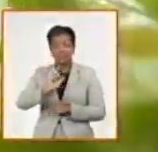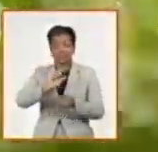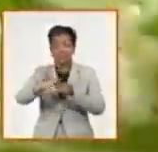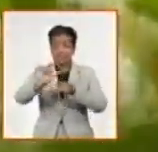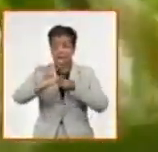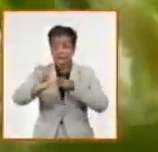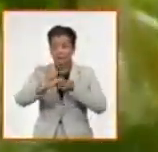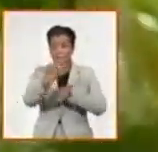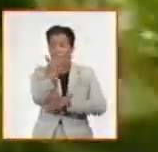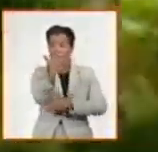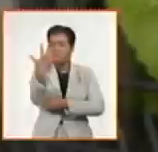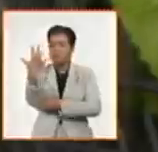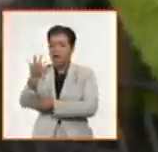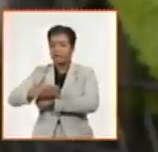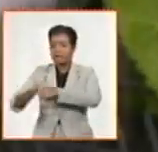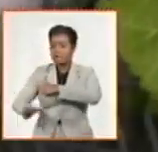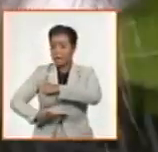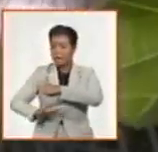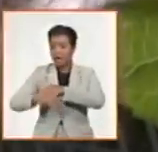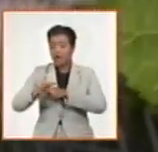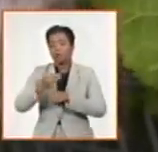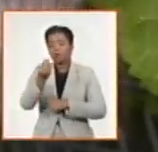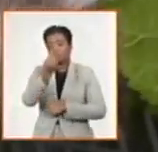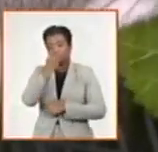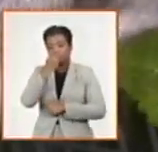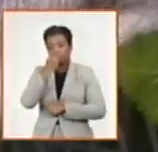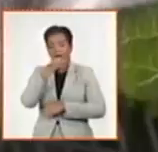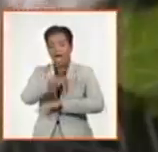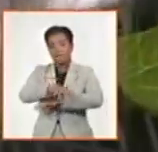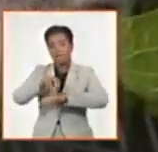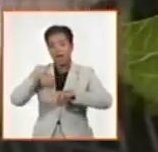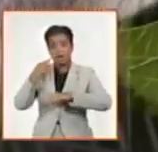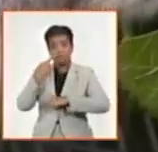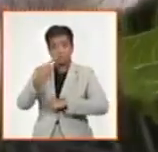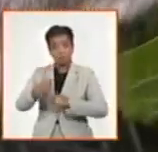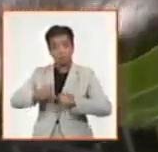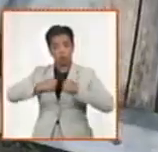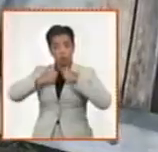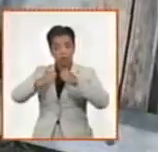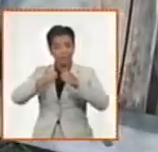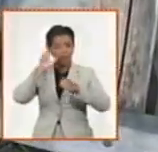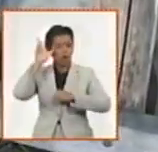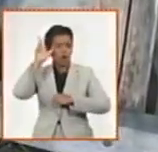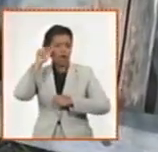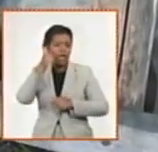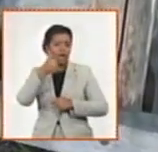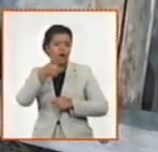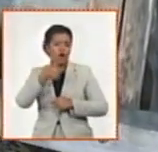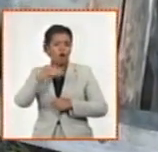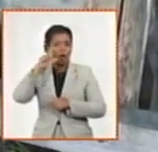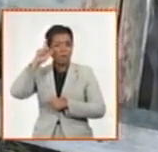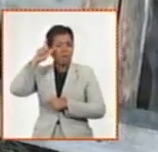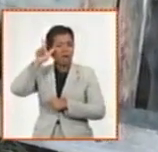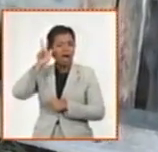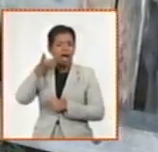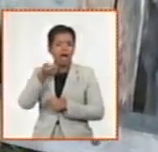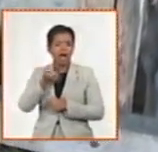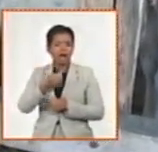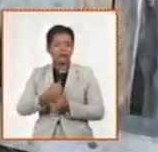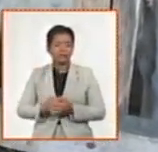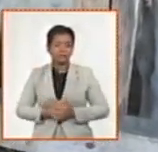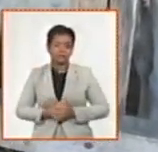procesan plantas proteicas para consumo animal, de ahí la vitalidad de cada una de las especies. Yuca,